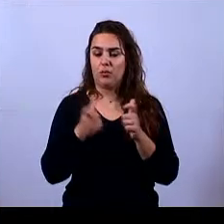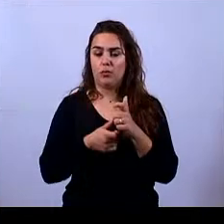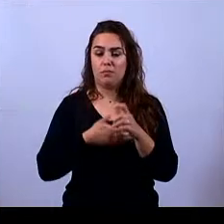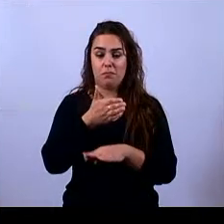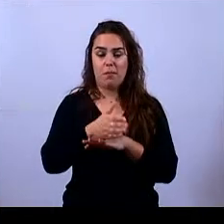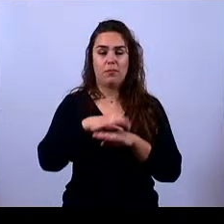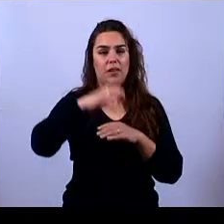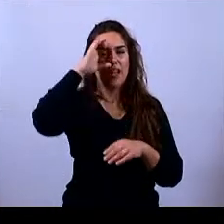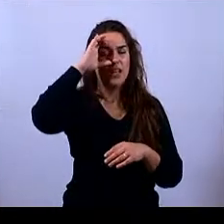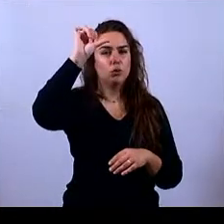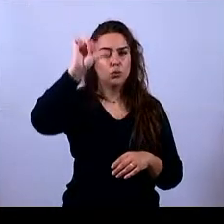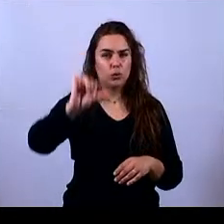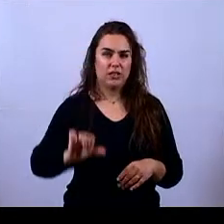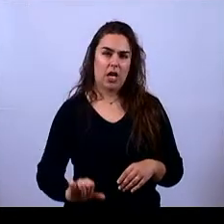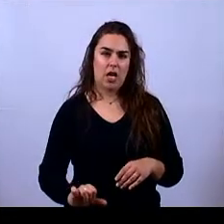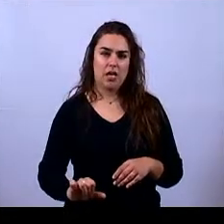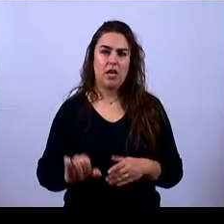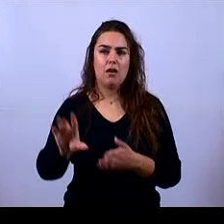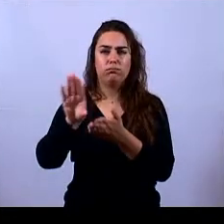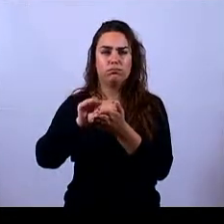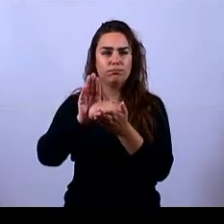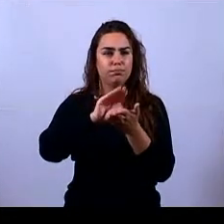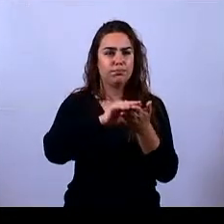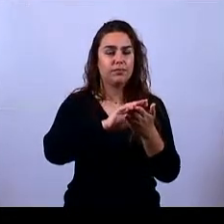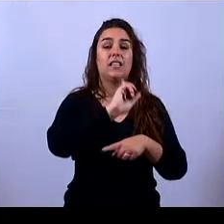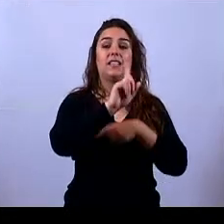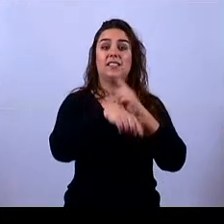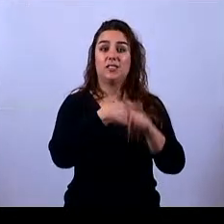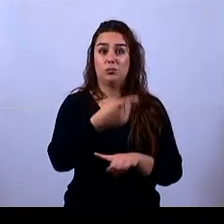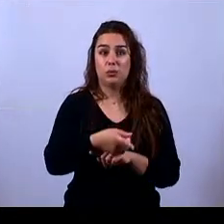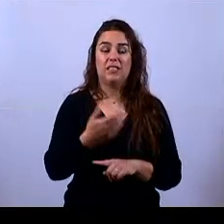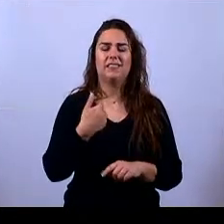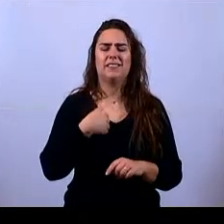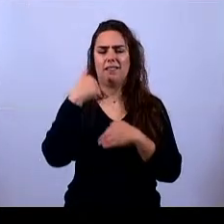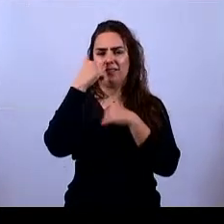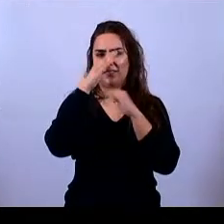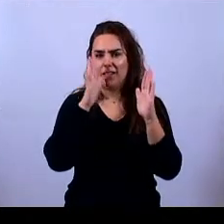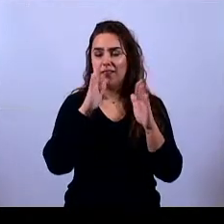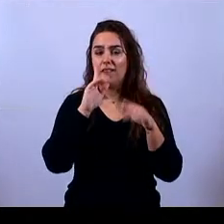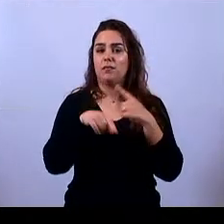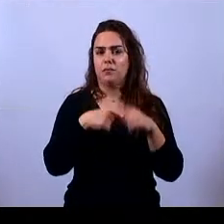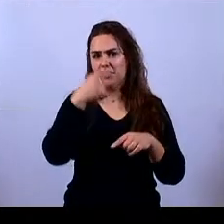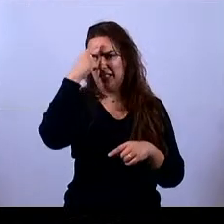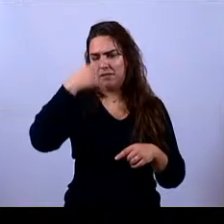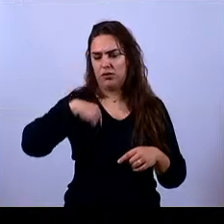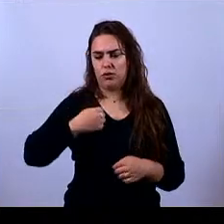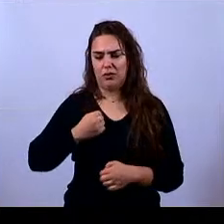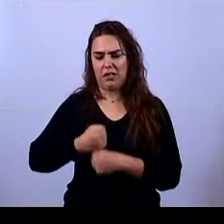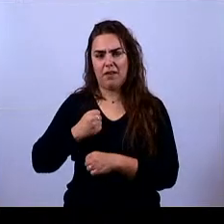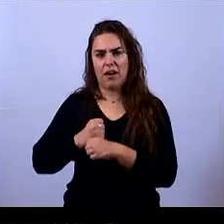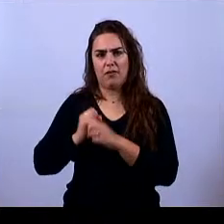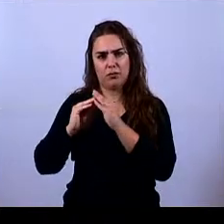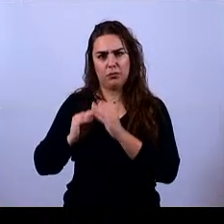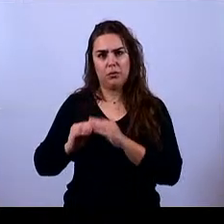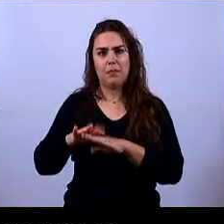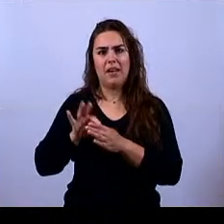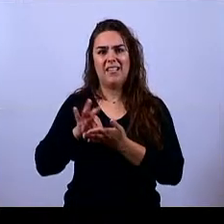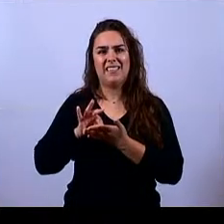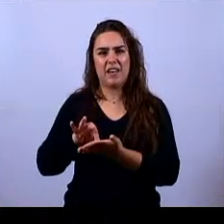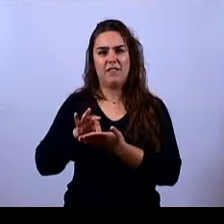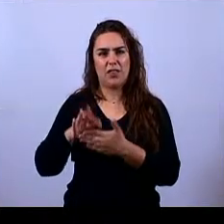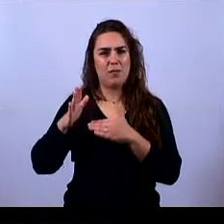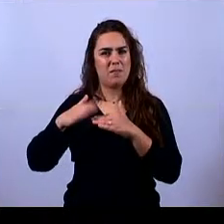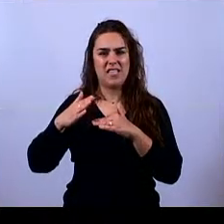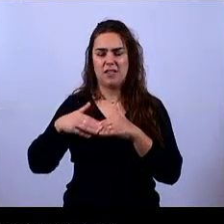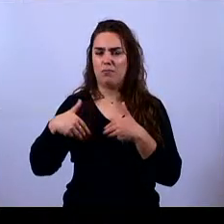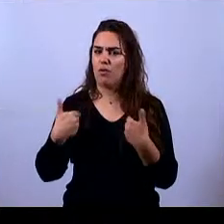y entender a las dos partes que están, y una vez que escuchemos y atendemos, como saben, nosotros estamos trabajando en dar los servicios mínimos